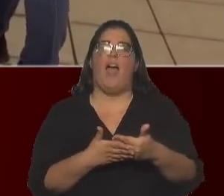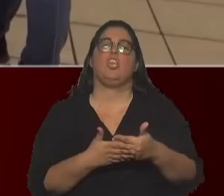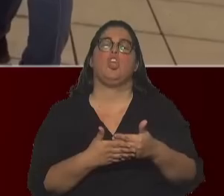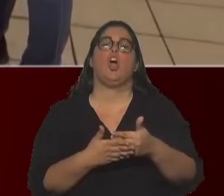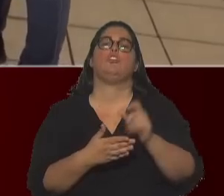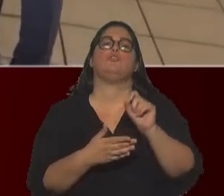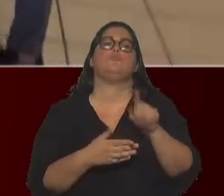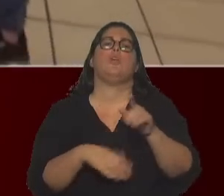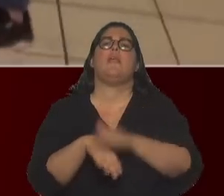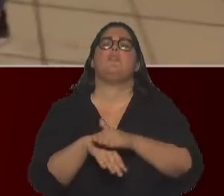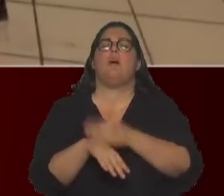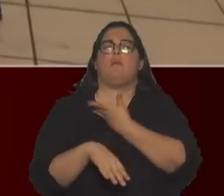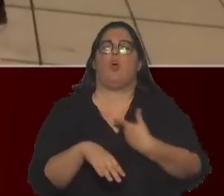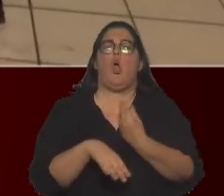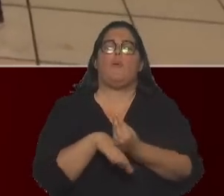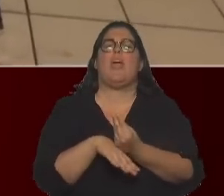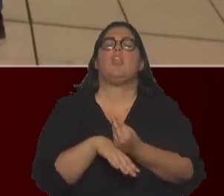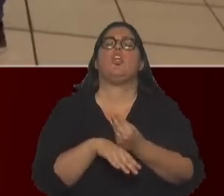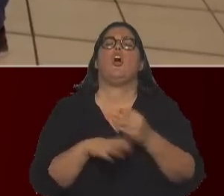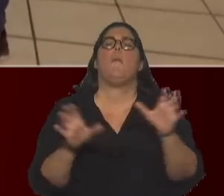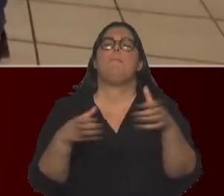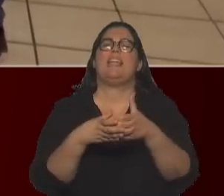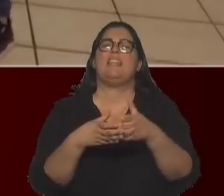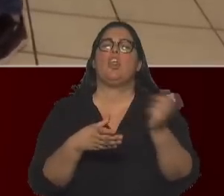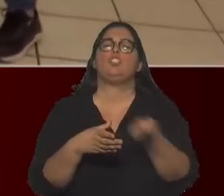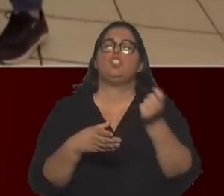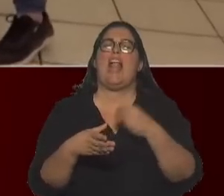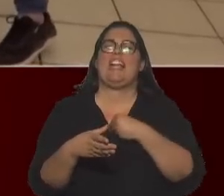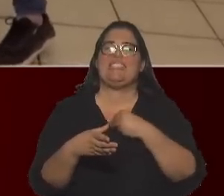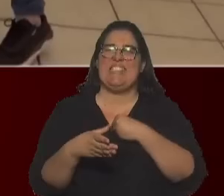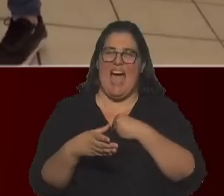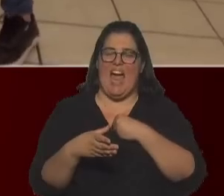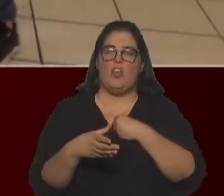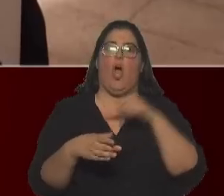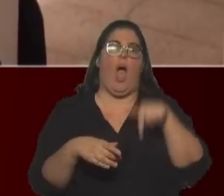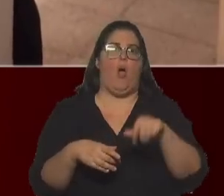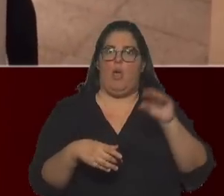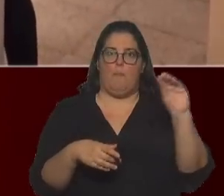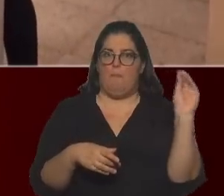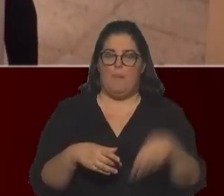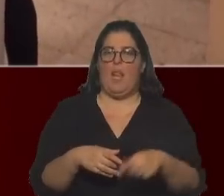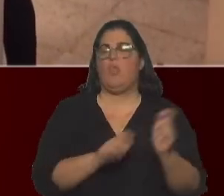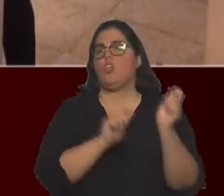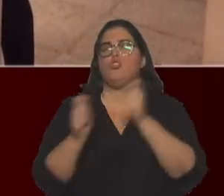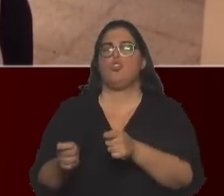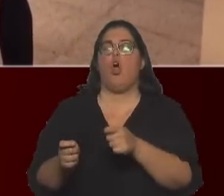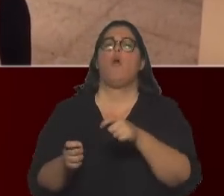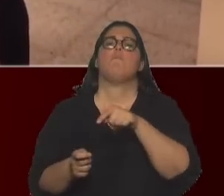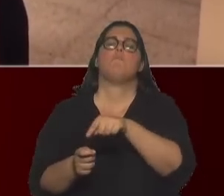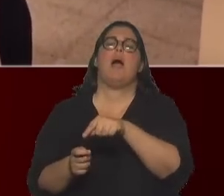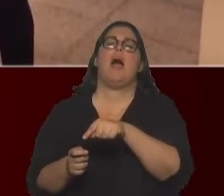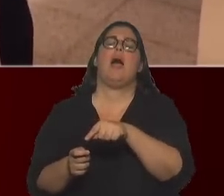el Partido Social Cristiano, sí, y que ahora va a gobernar, o va a ser